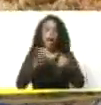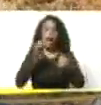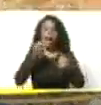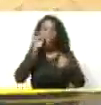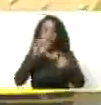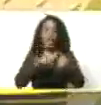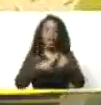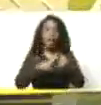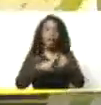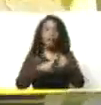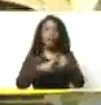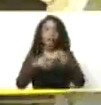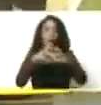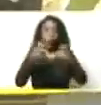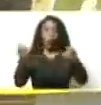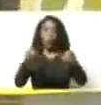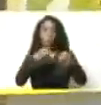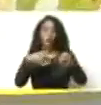guanábana